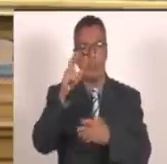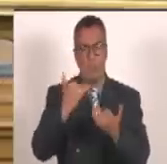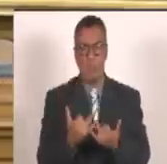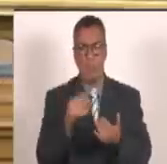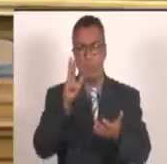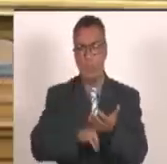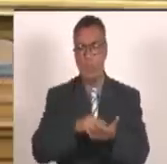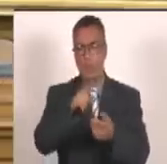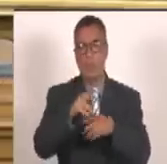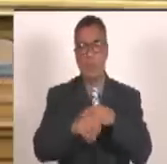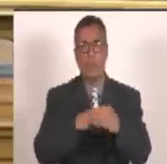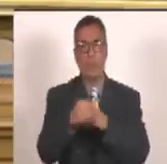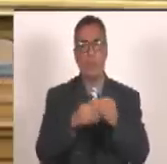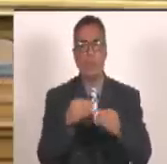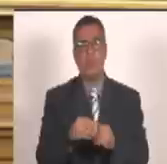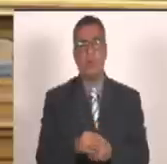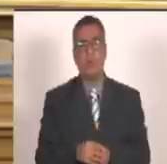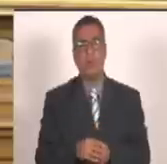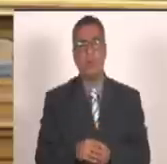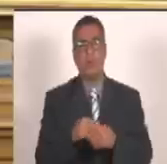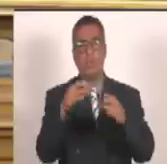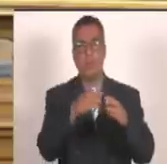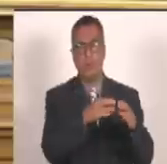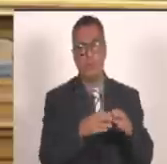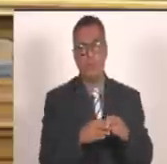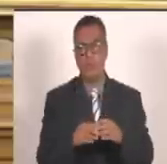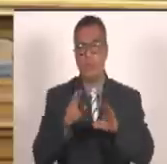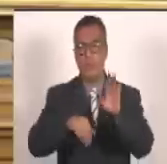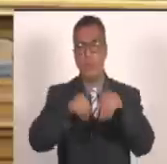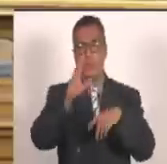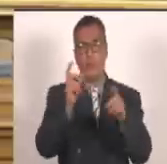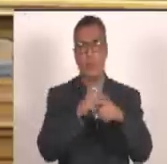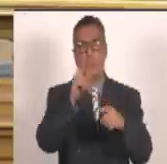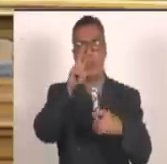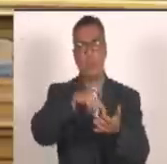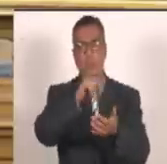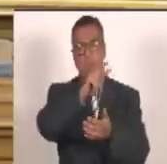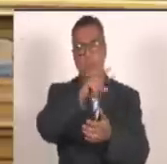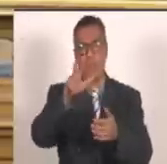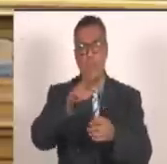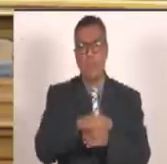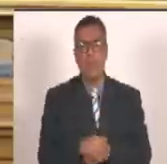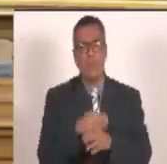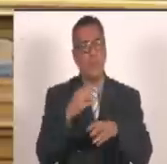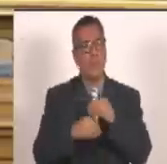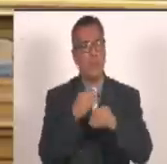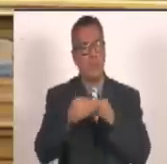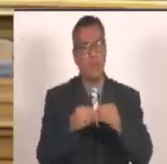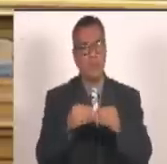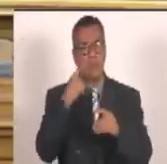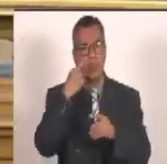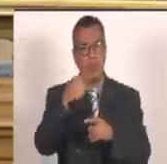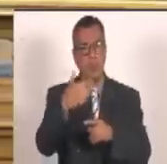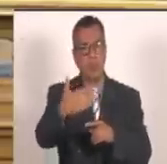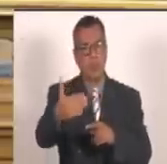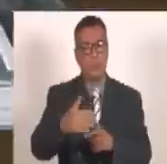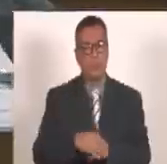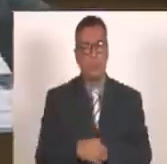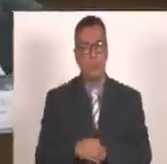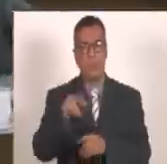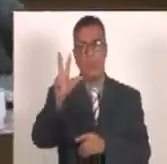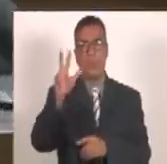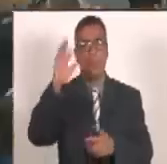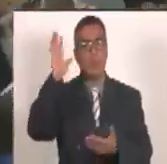favor de aprobar el acta correspondiente a la sesión ordinaria del 15 de agosto de 2023, sírvanse manifestarlo con la señal de costumbre.